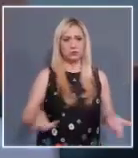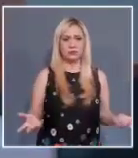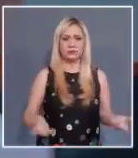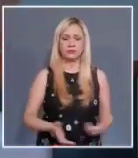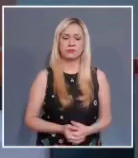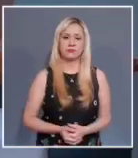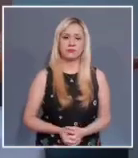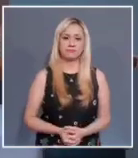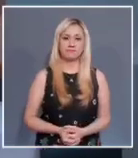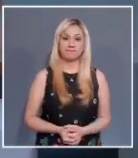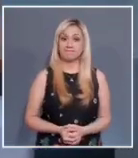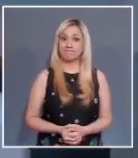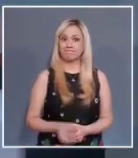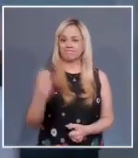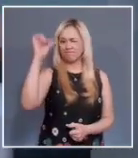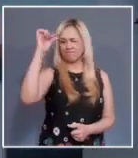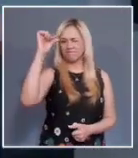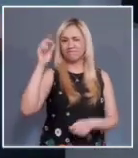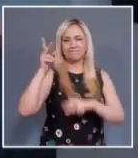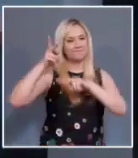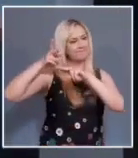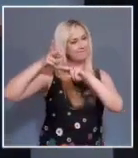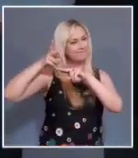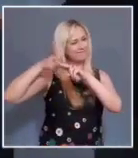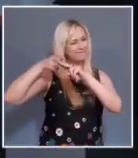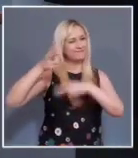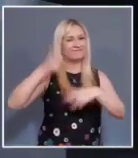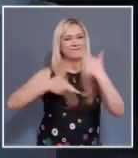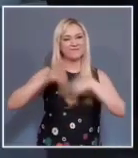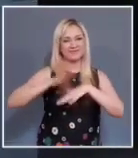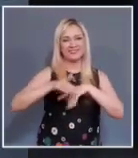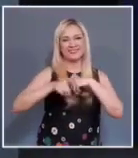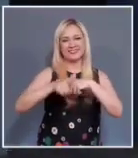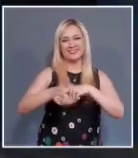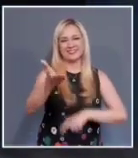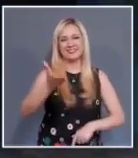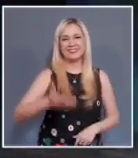Vámonos rápidamente a unos mensajes y regresamos con más.